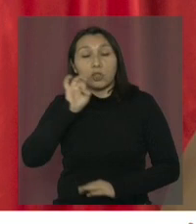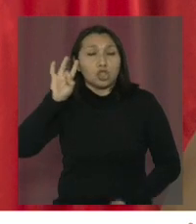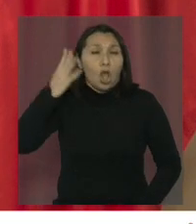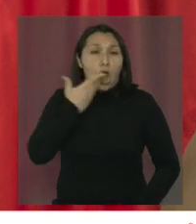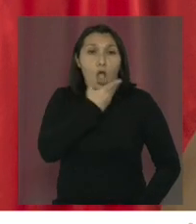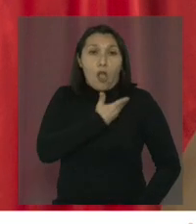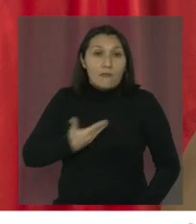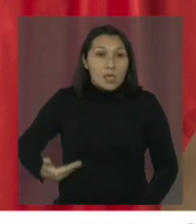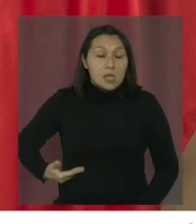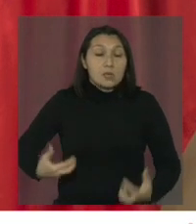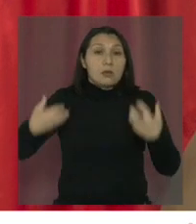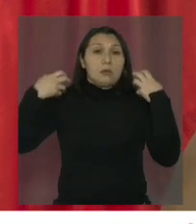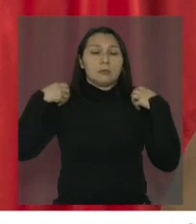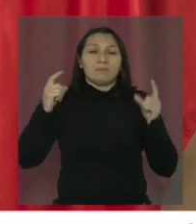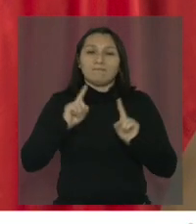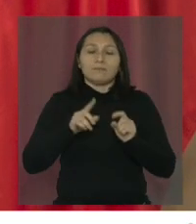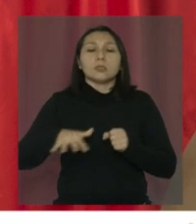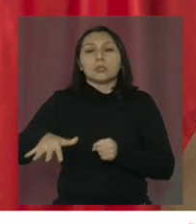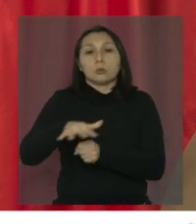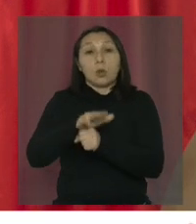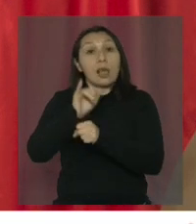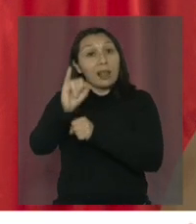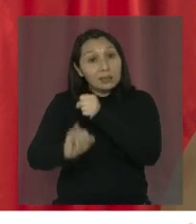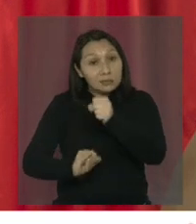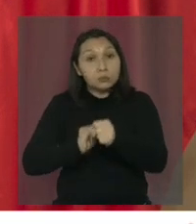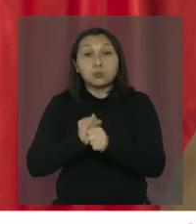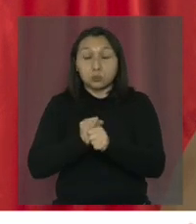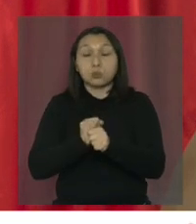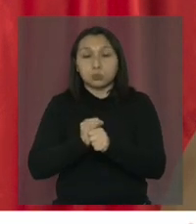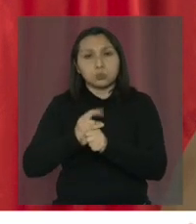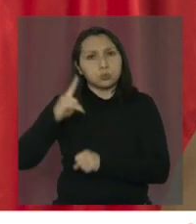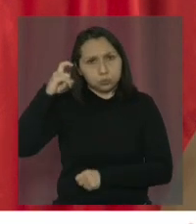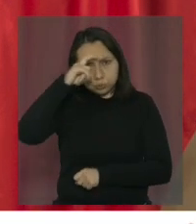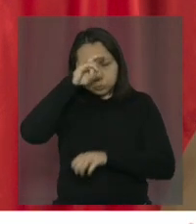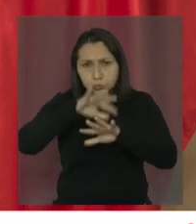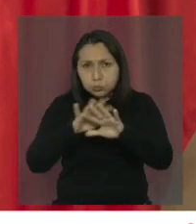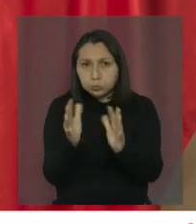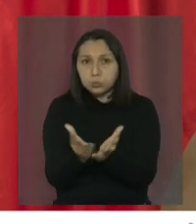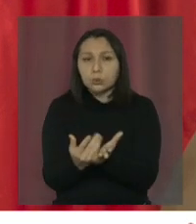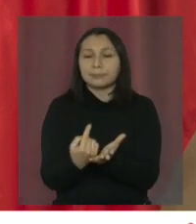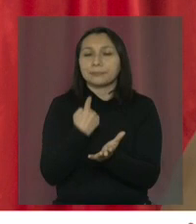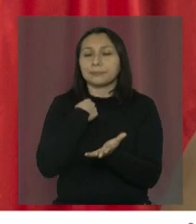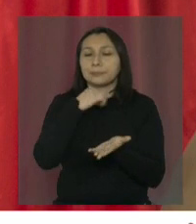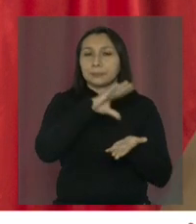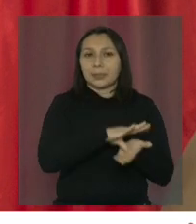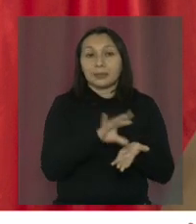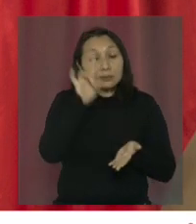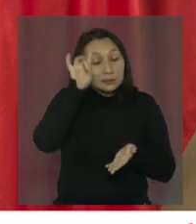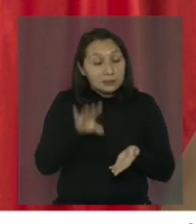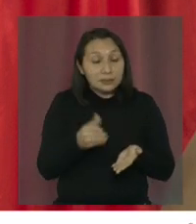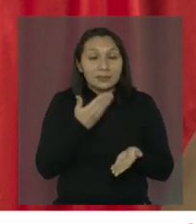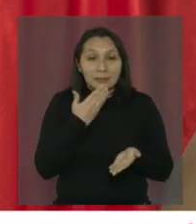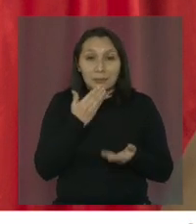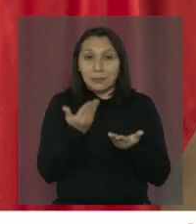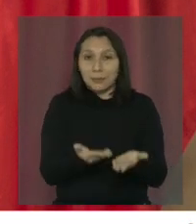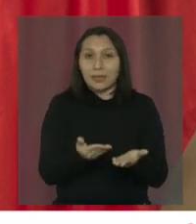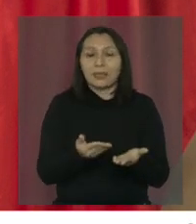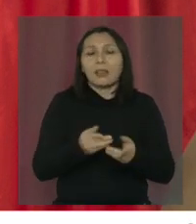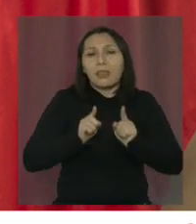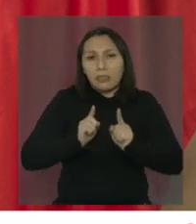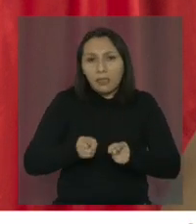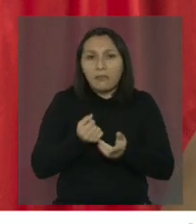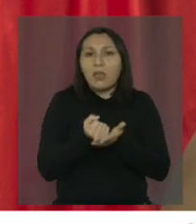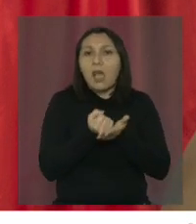gobierno en situación en una situación internacional compleja que está afectando a nuestro país sabemos que también tienen que